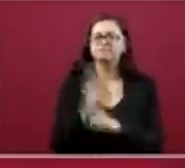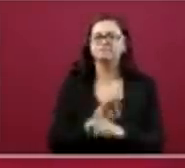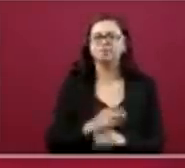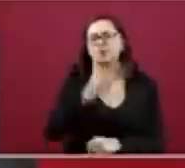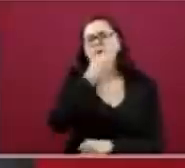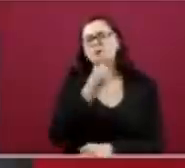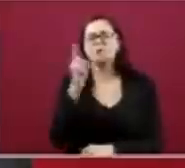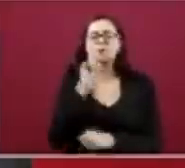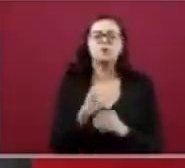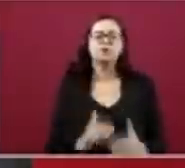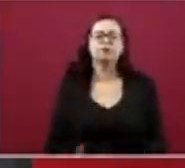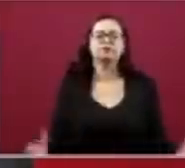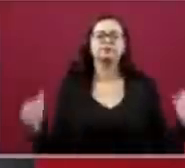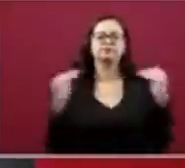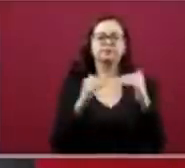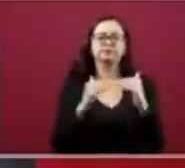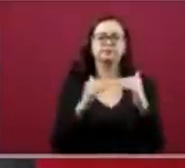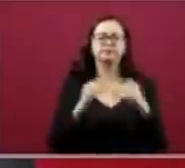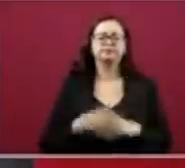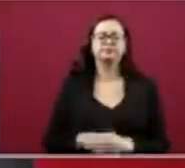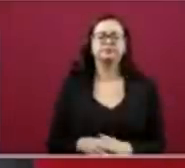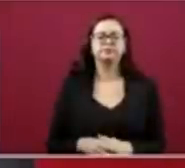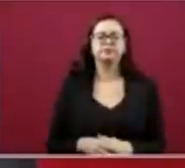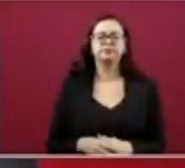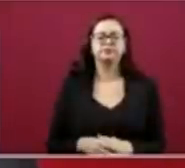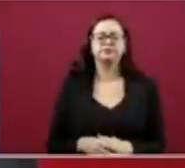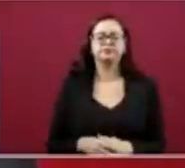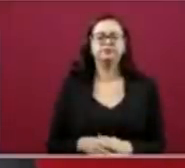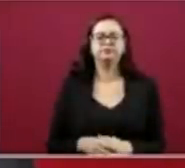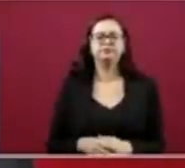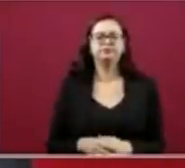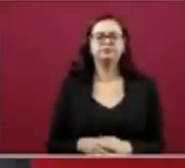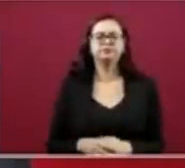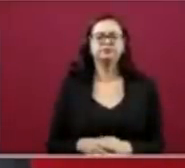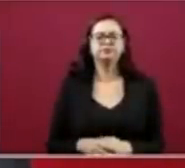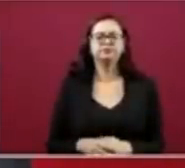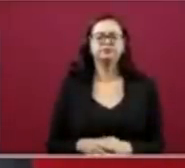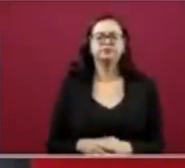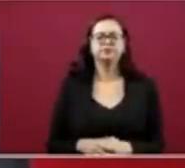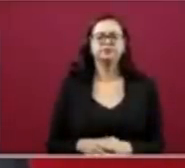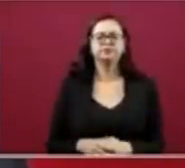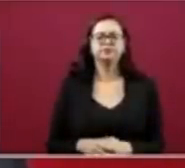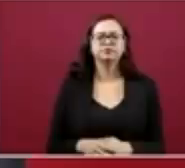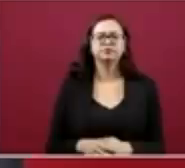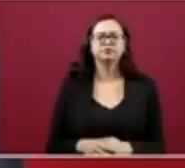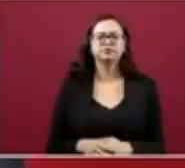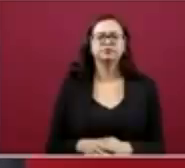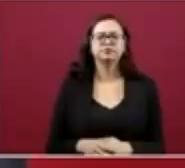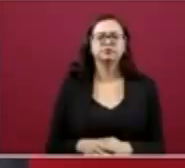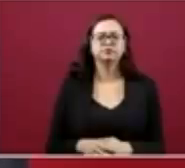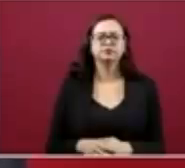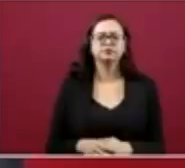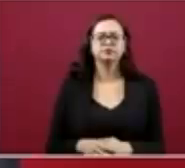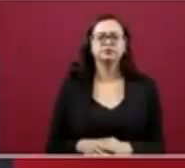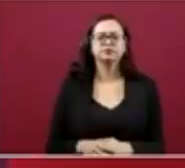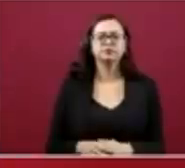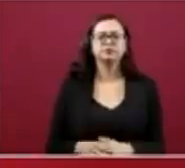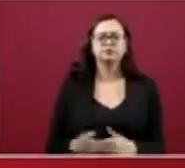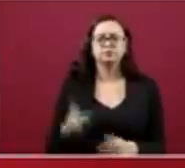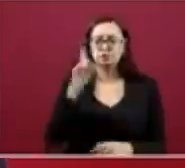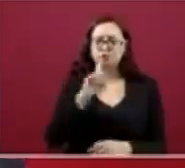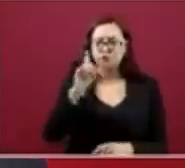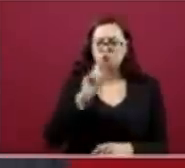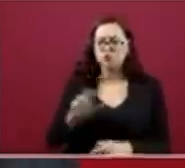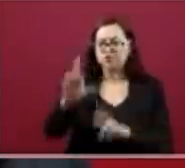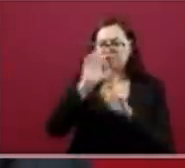entre hombres y mujeres, que se respete a las mujeres, que se